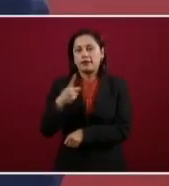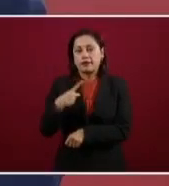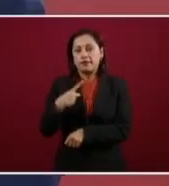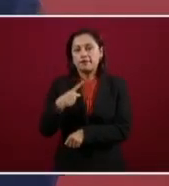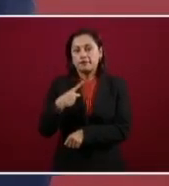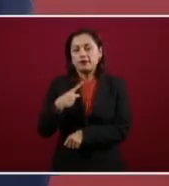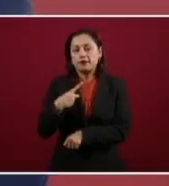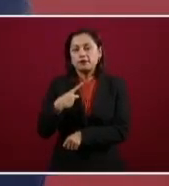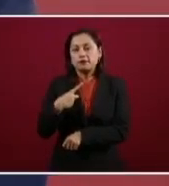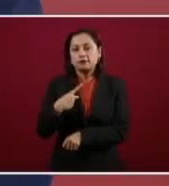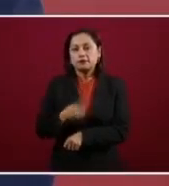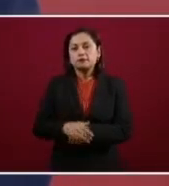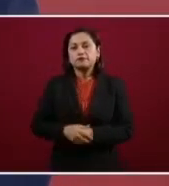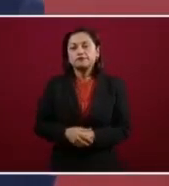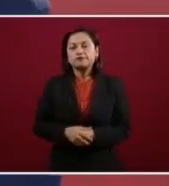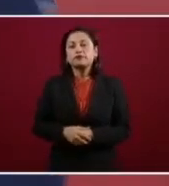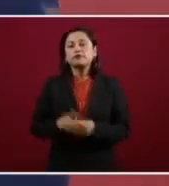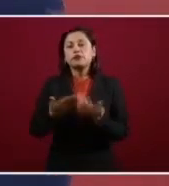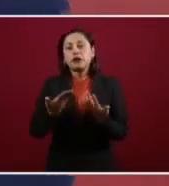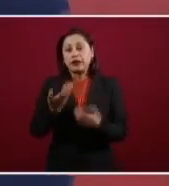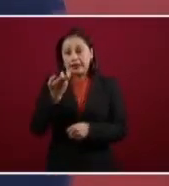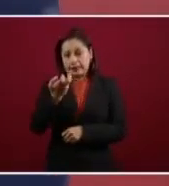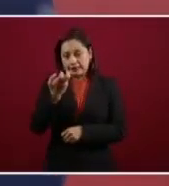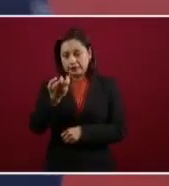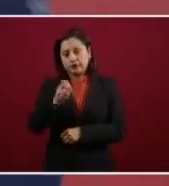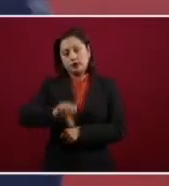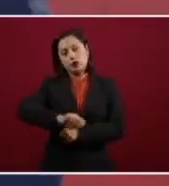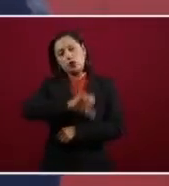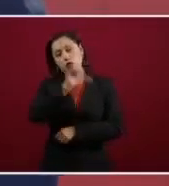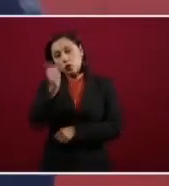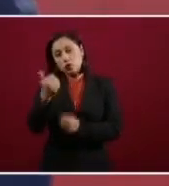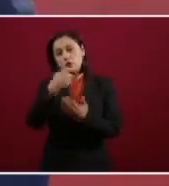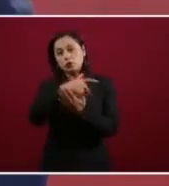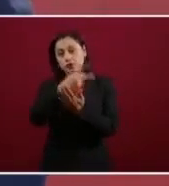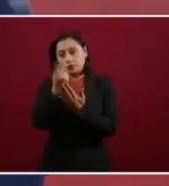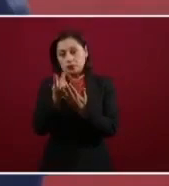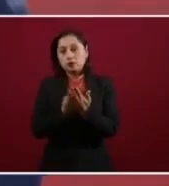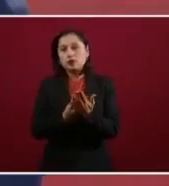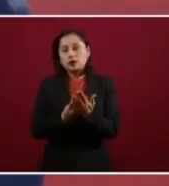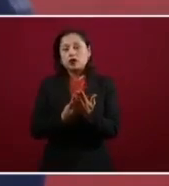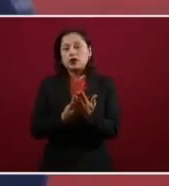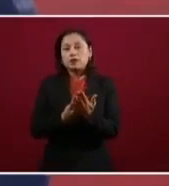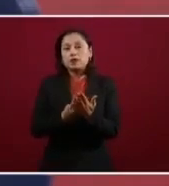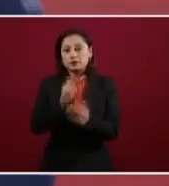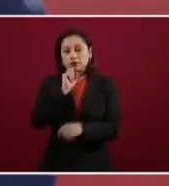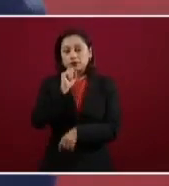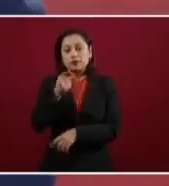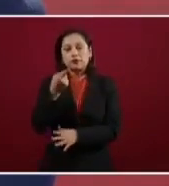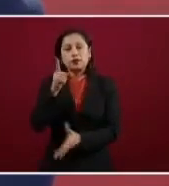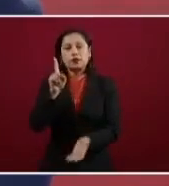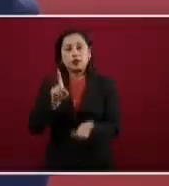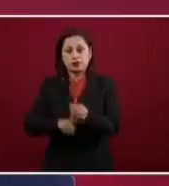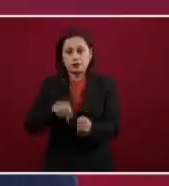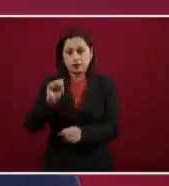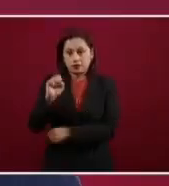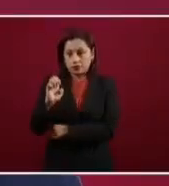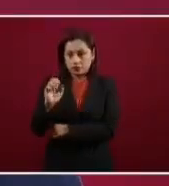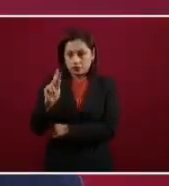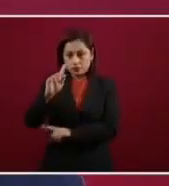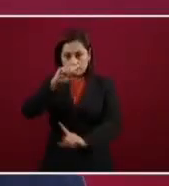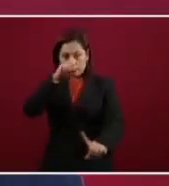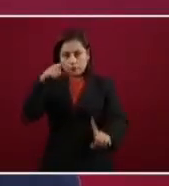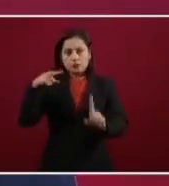hay además otros programas que se dirigían a dar